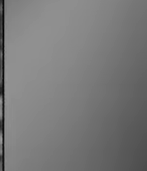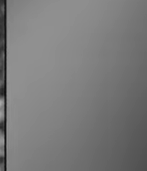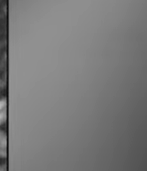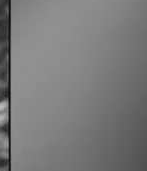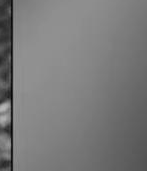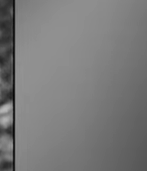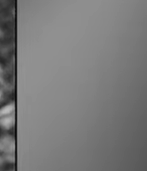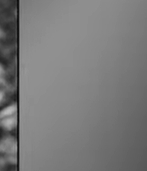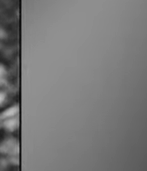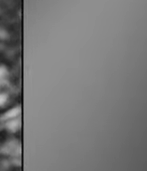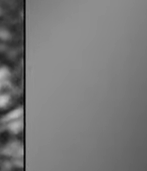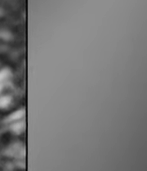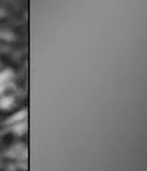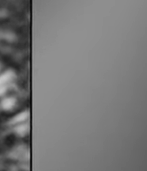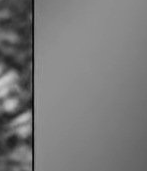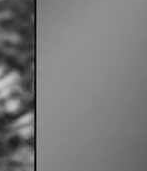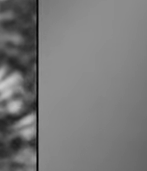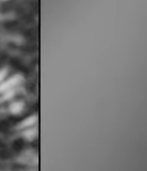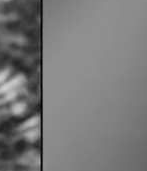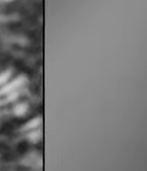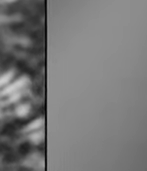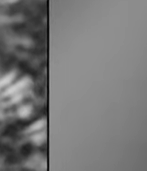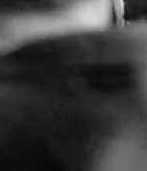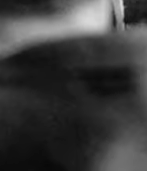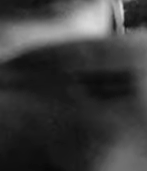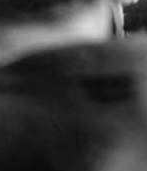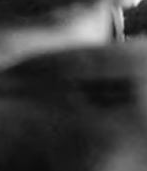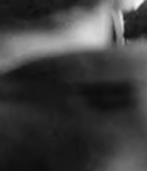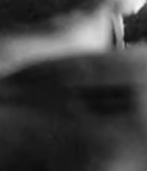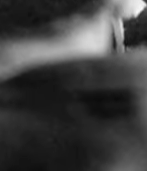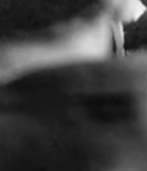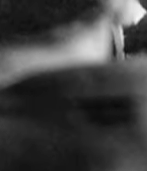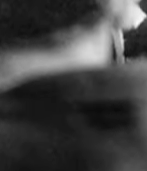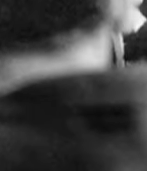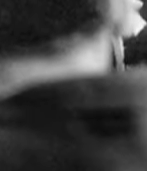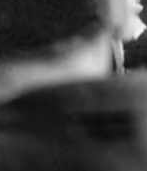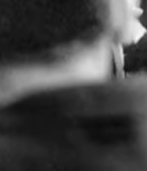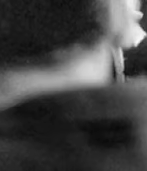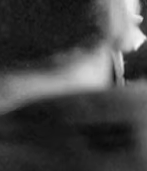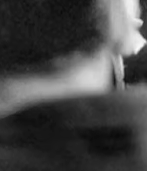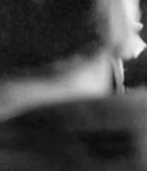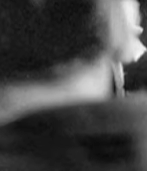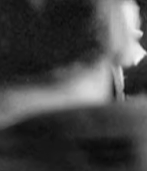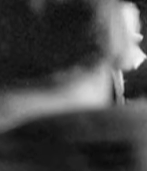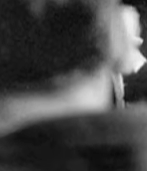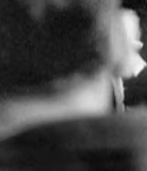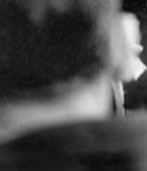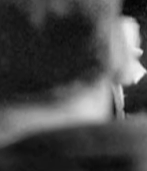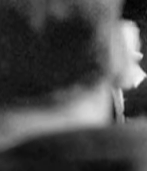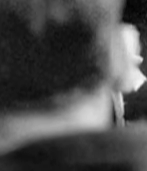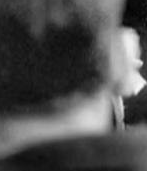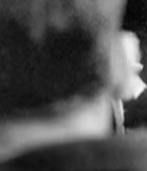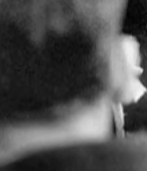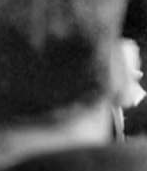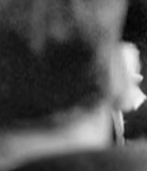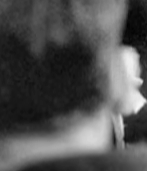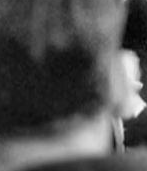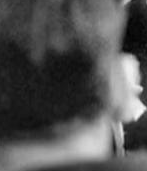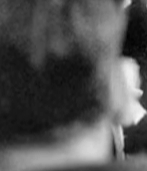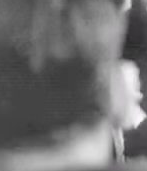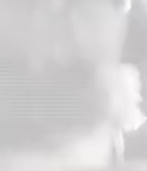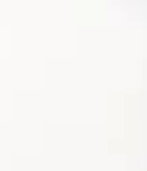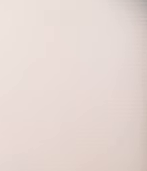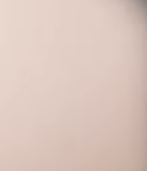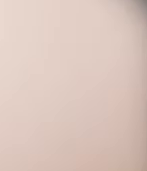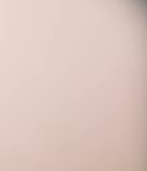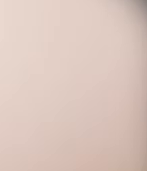León Camino Galicia de la Rosa, conocido como León Felipe, nació en Tábara, España, el 11 de abril de